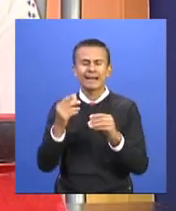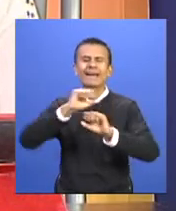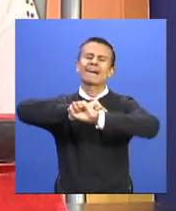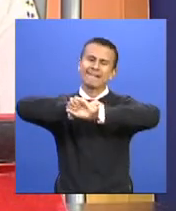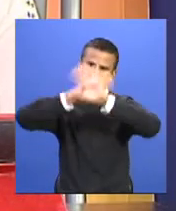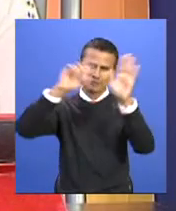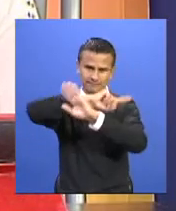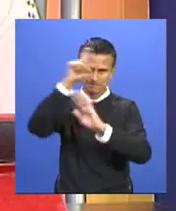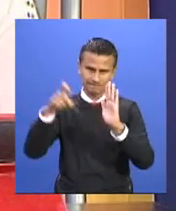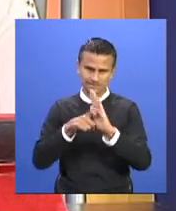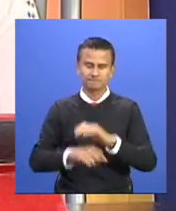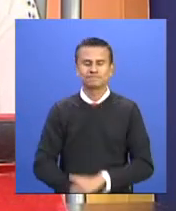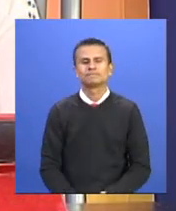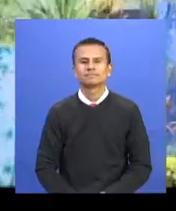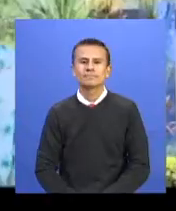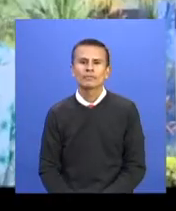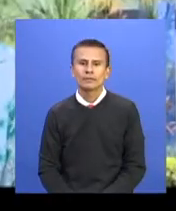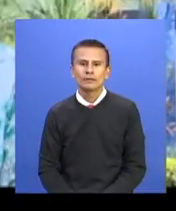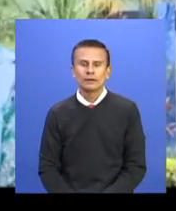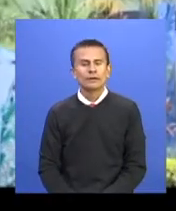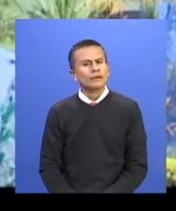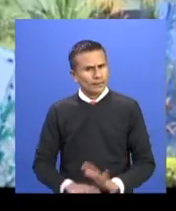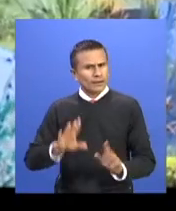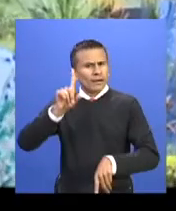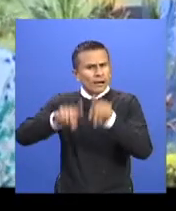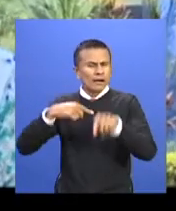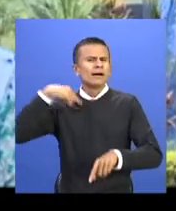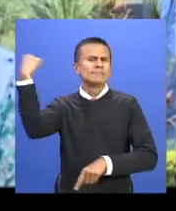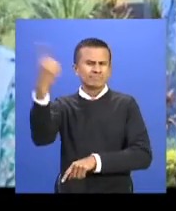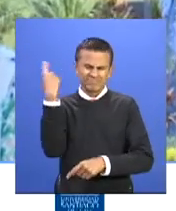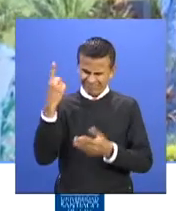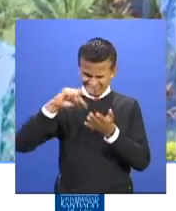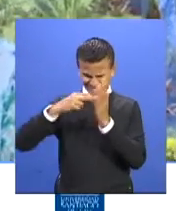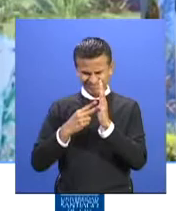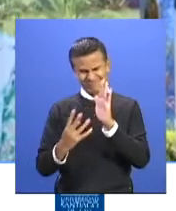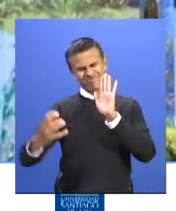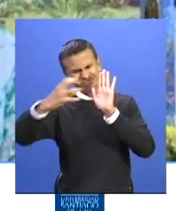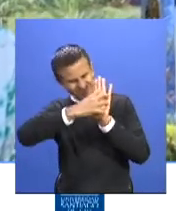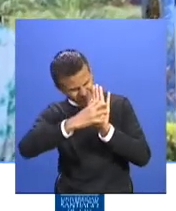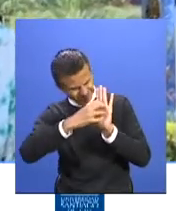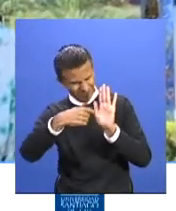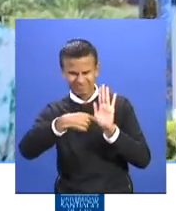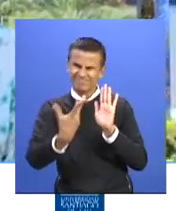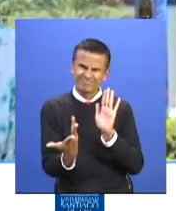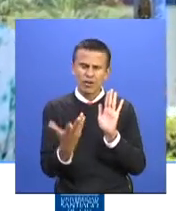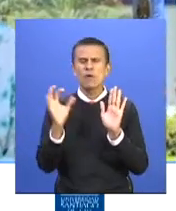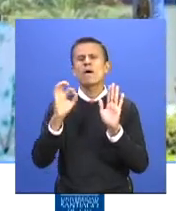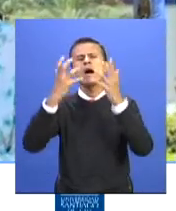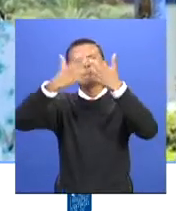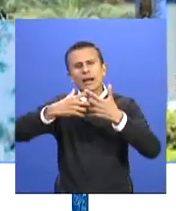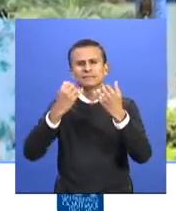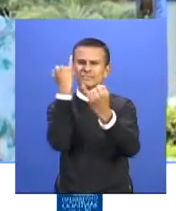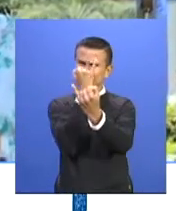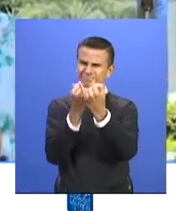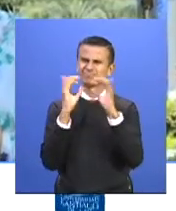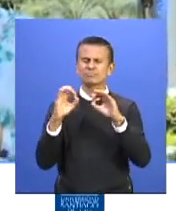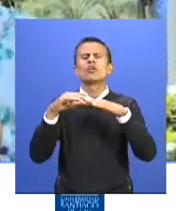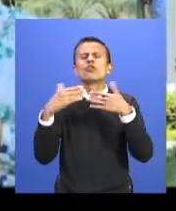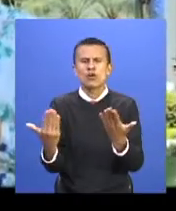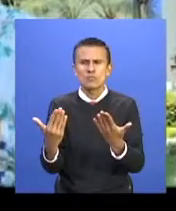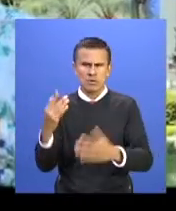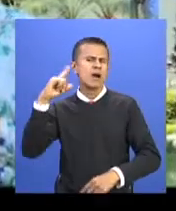para contextualizar el tema de hoy. Muchos se preguntarán qué significa reputación y branding corporativos, pero en el mundo de